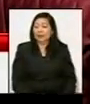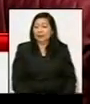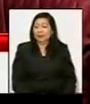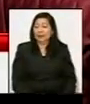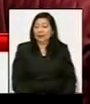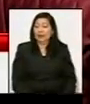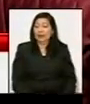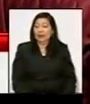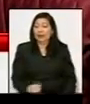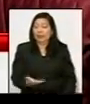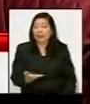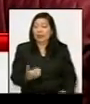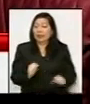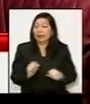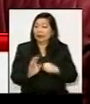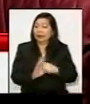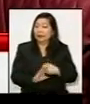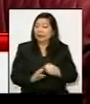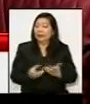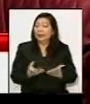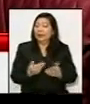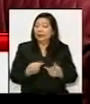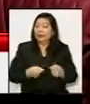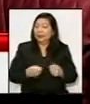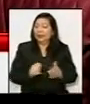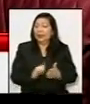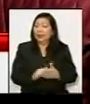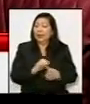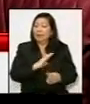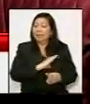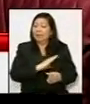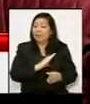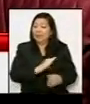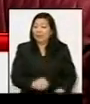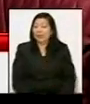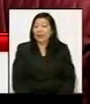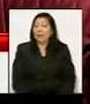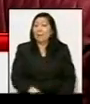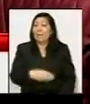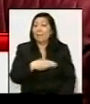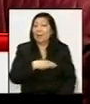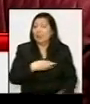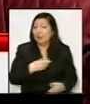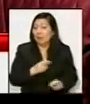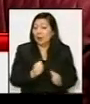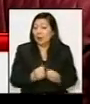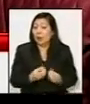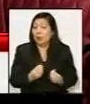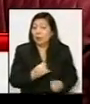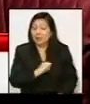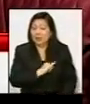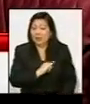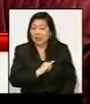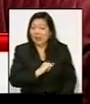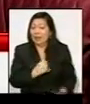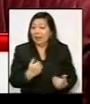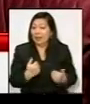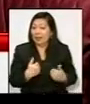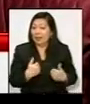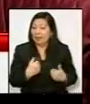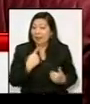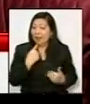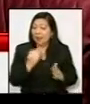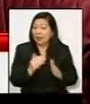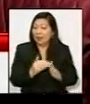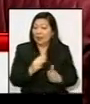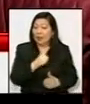hay que garantizar la autonomía de que la fiscalía es el ministerio público como institución tenga conforme luisa